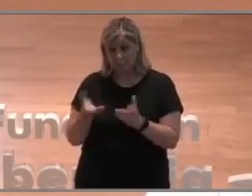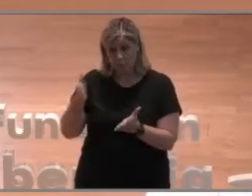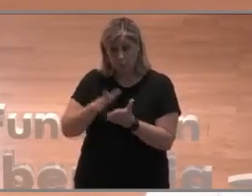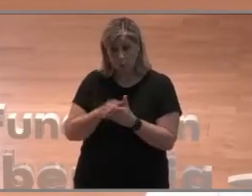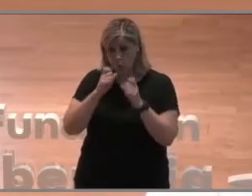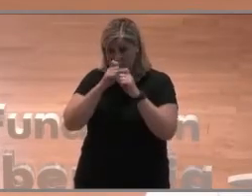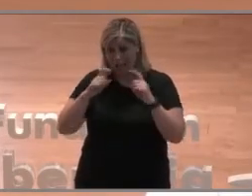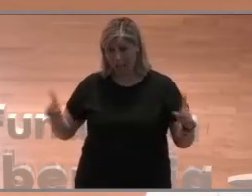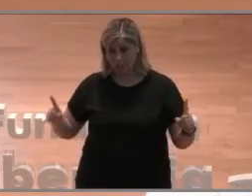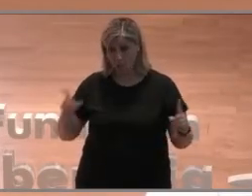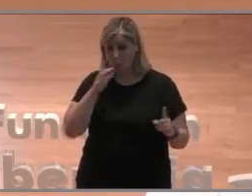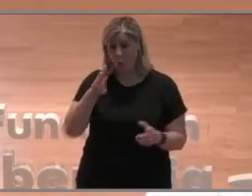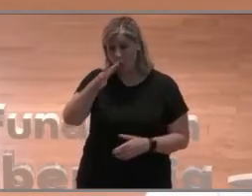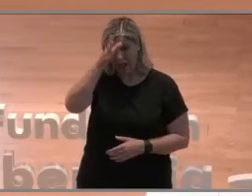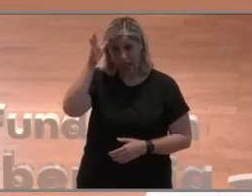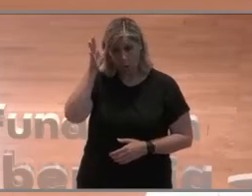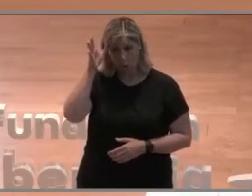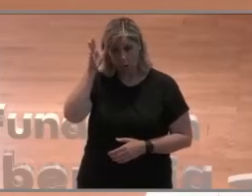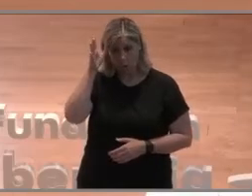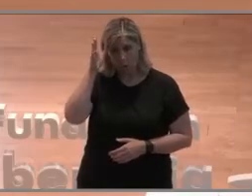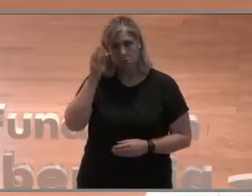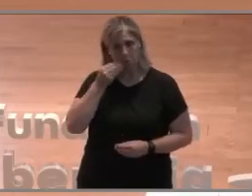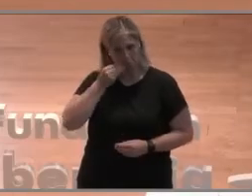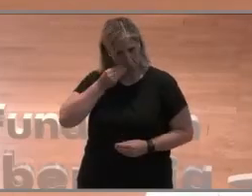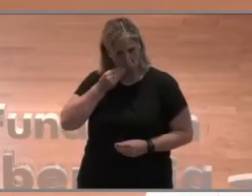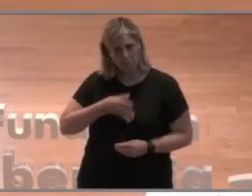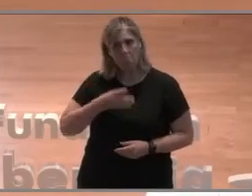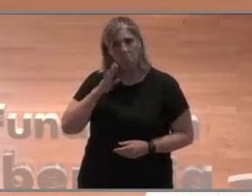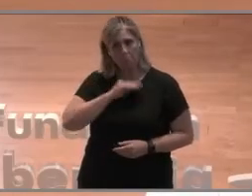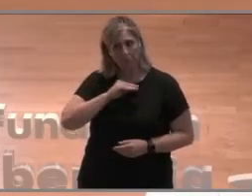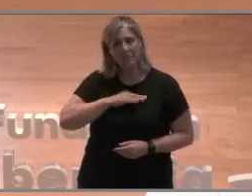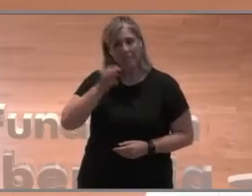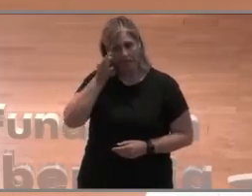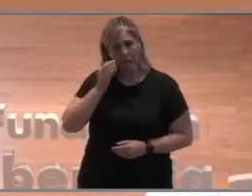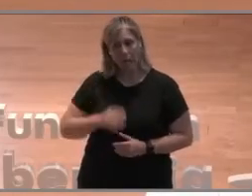en la década 2000-2009 están bastante bien establecidos.